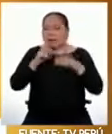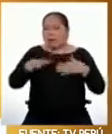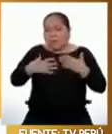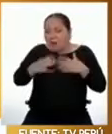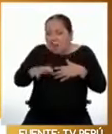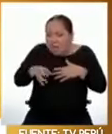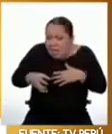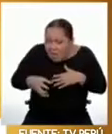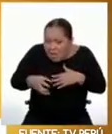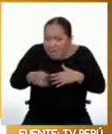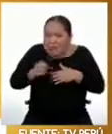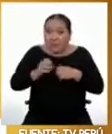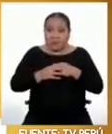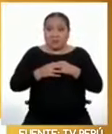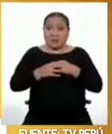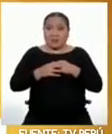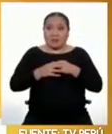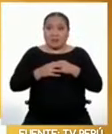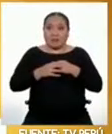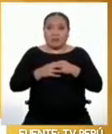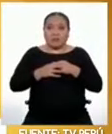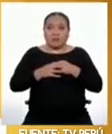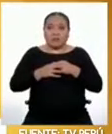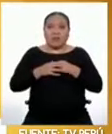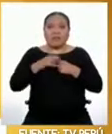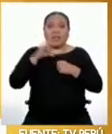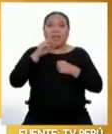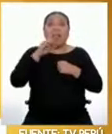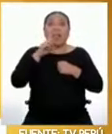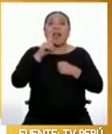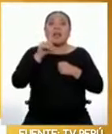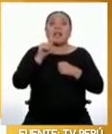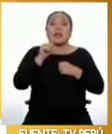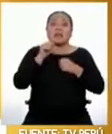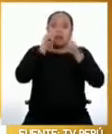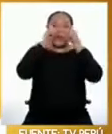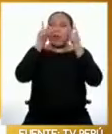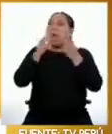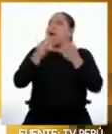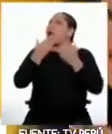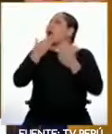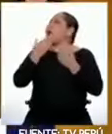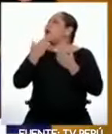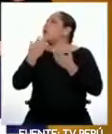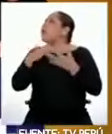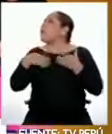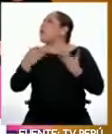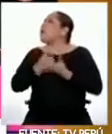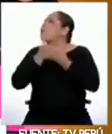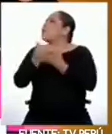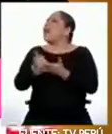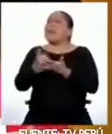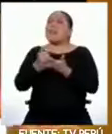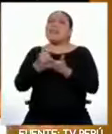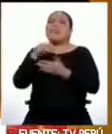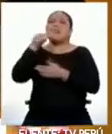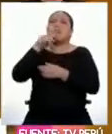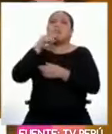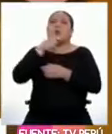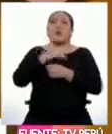agacharme. Carria, sorprendida, ¿alguien podría ayudar a la señora? Daniel se le